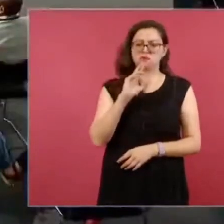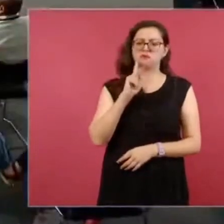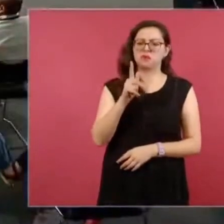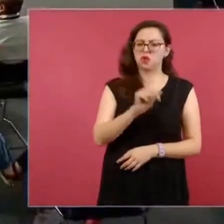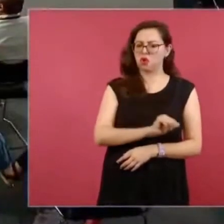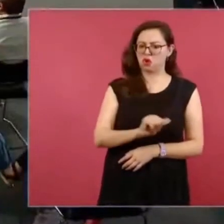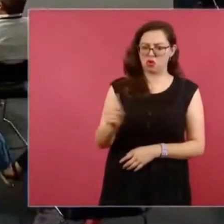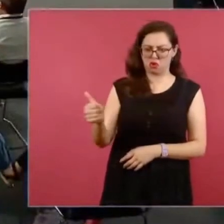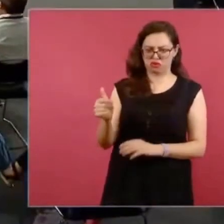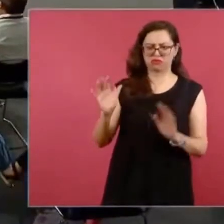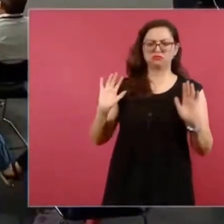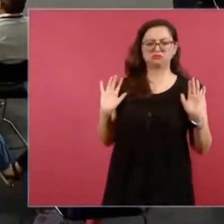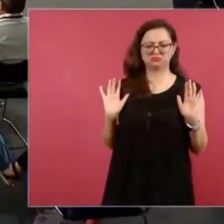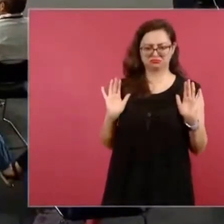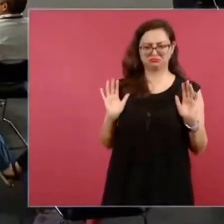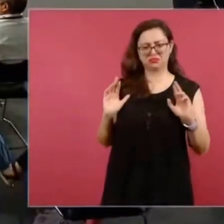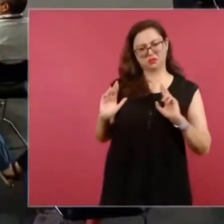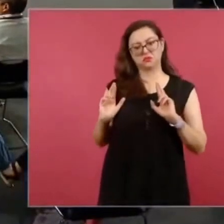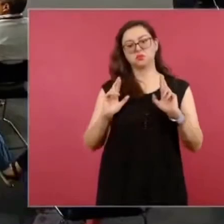Por tu pregunta,